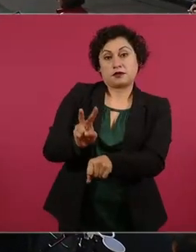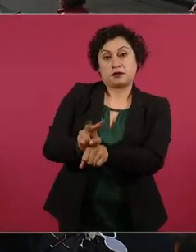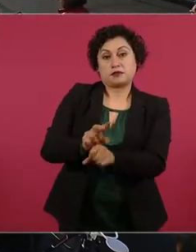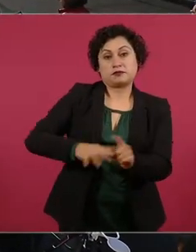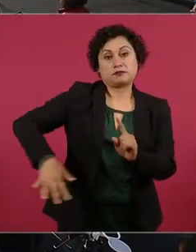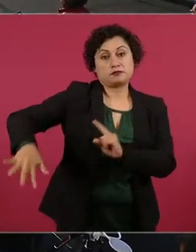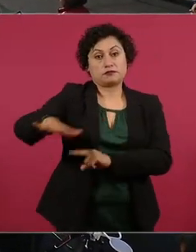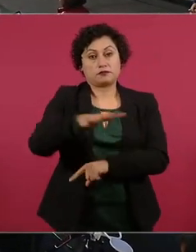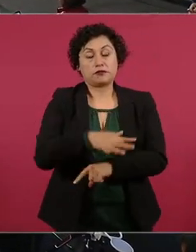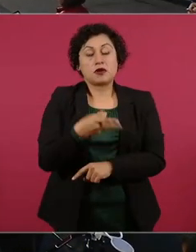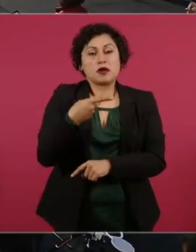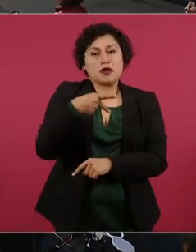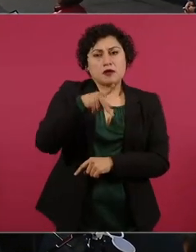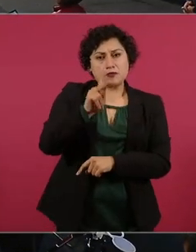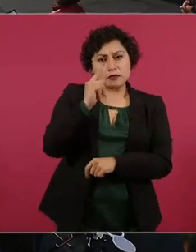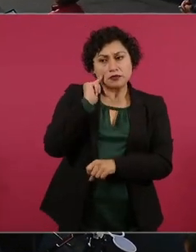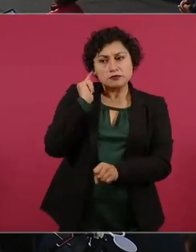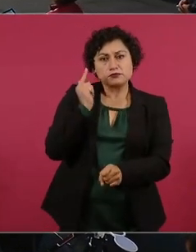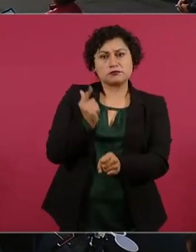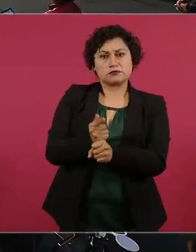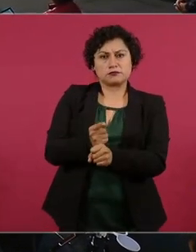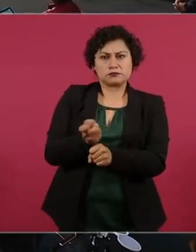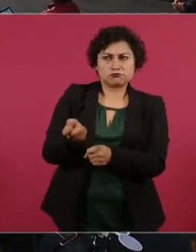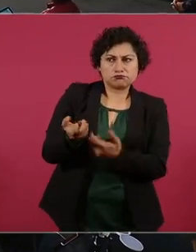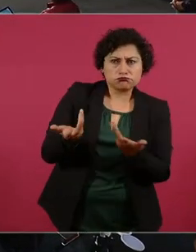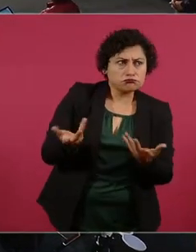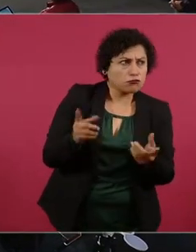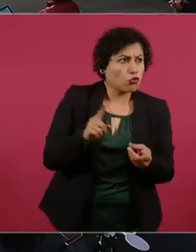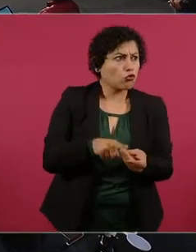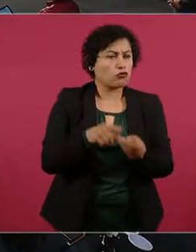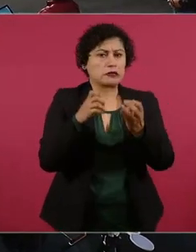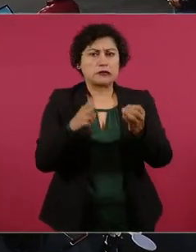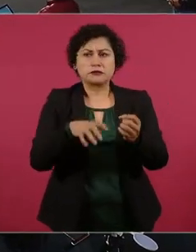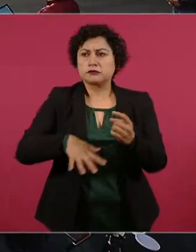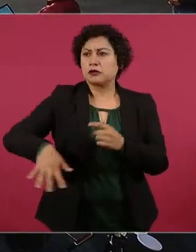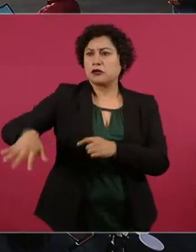lo que se encontró es que esta pista no existe. Se construyó,